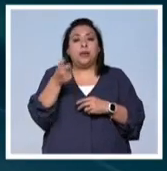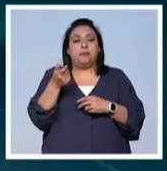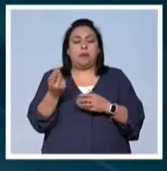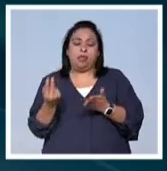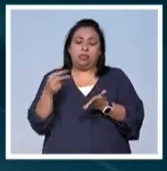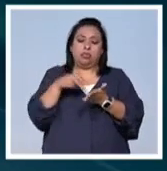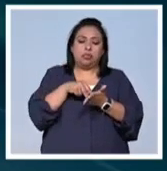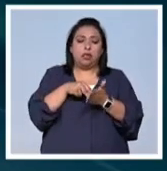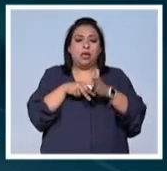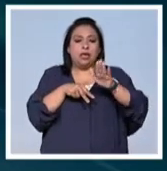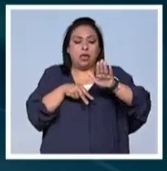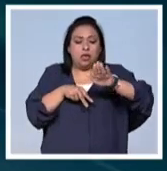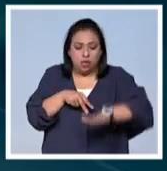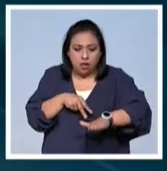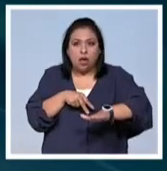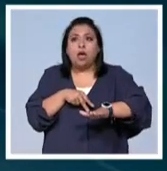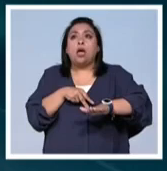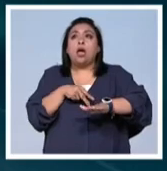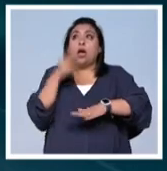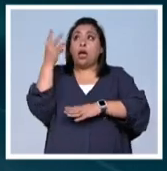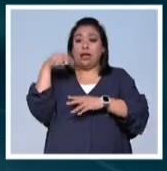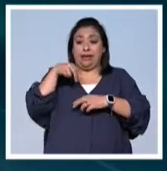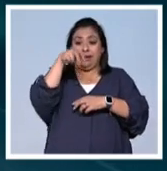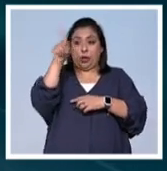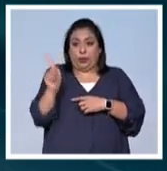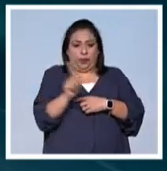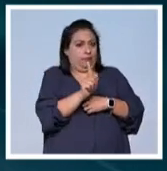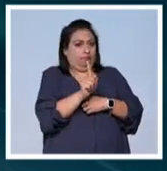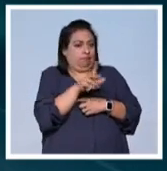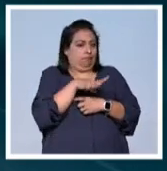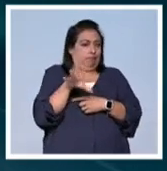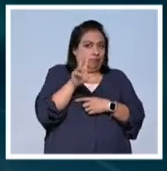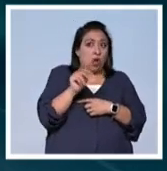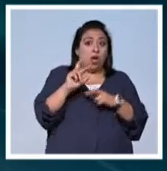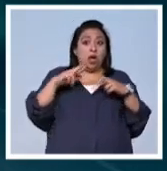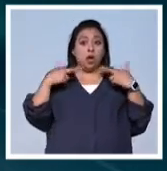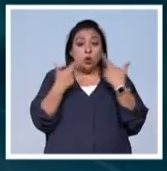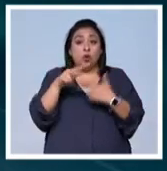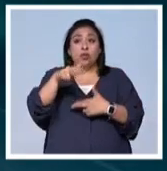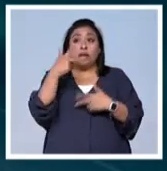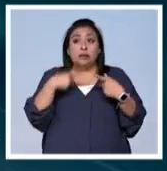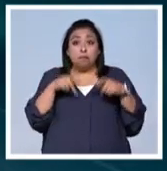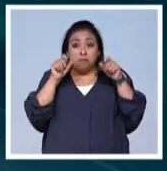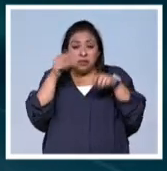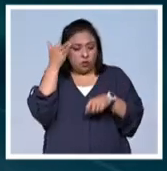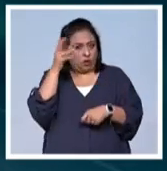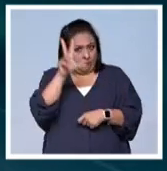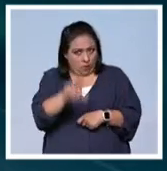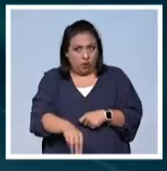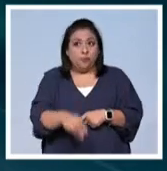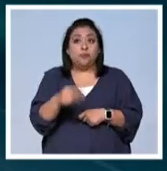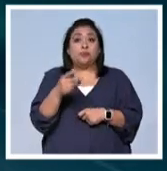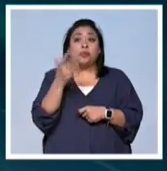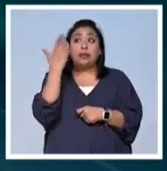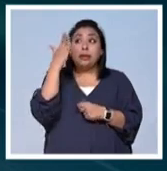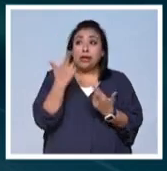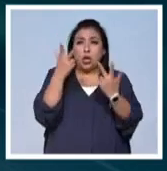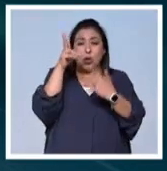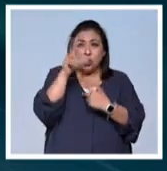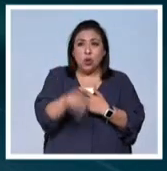el pie izquierdo no pasar por debajo de una escalera no reunirse con 13 personas al mismo tiempo no romper un espejo